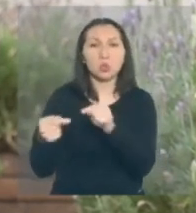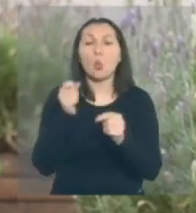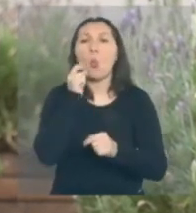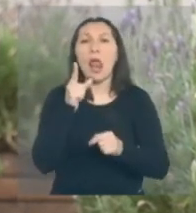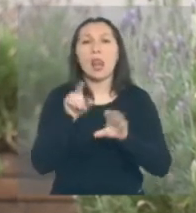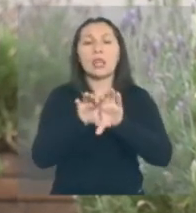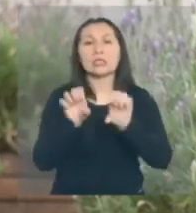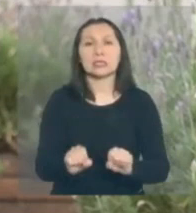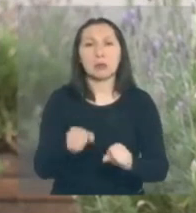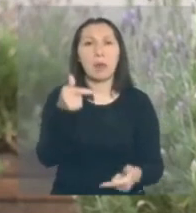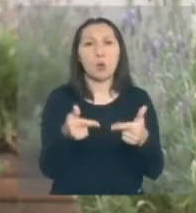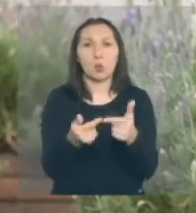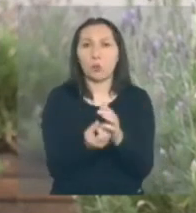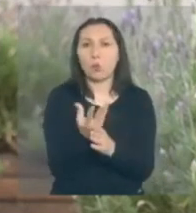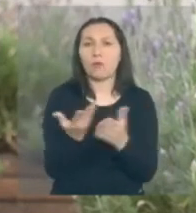sistema político.